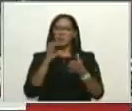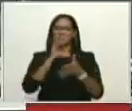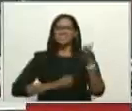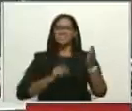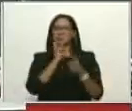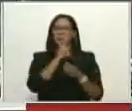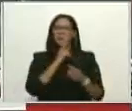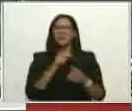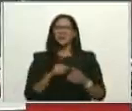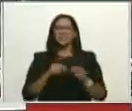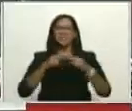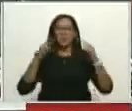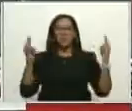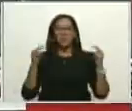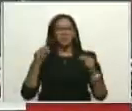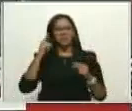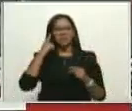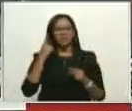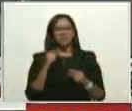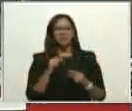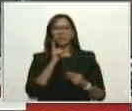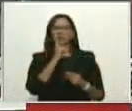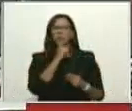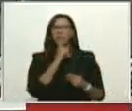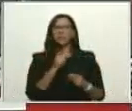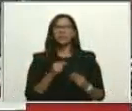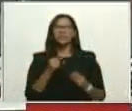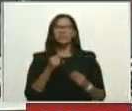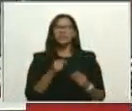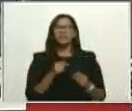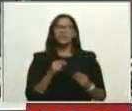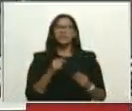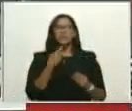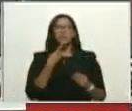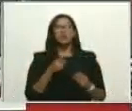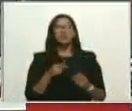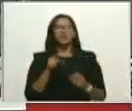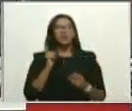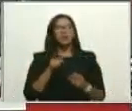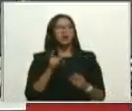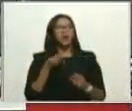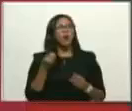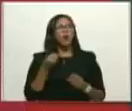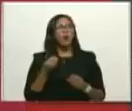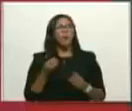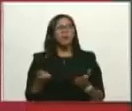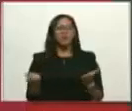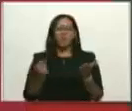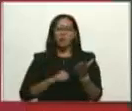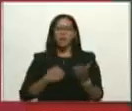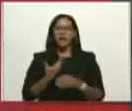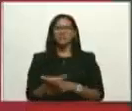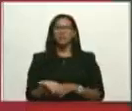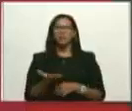Araure. Era, no tenía nombre, yo le dije, mire, dijeron esto, y él dijo, debería ser algo así como con el mazo dando,